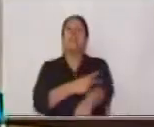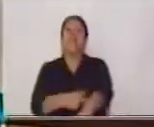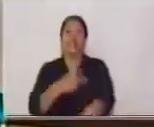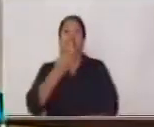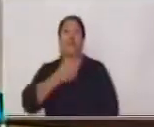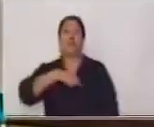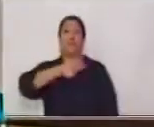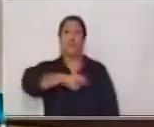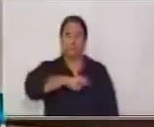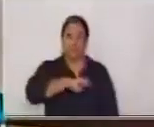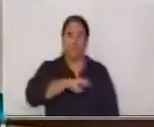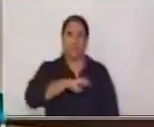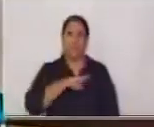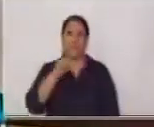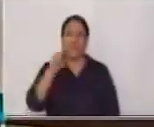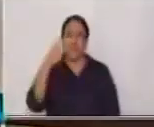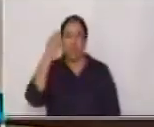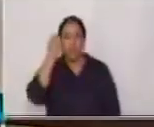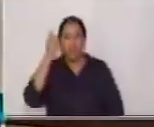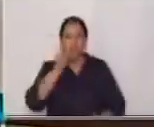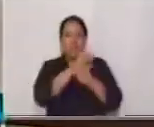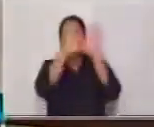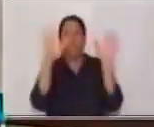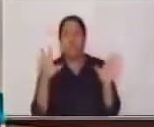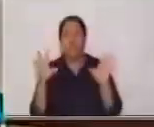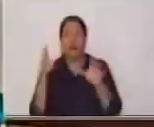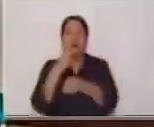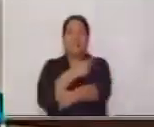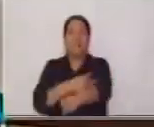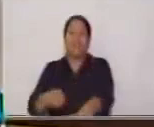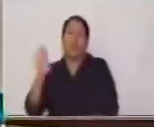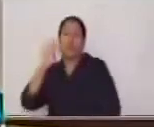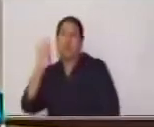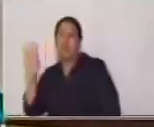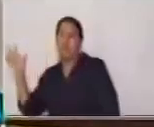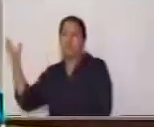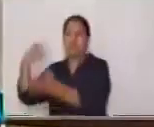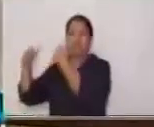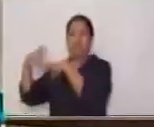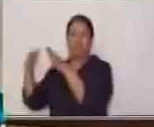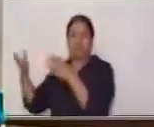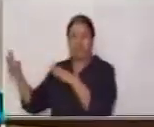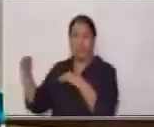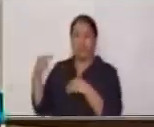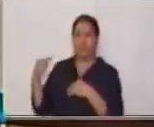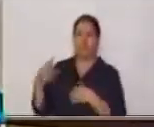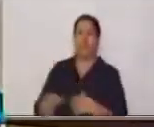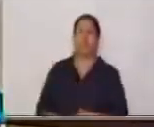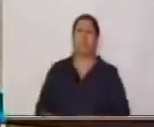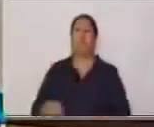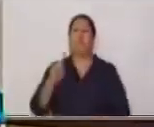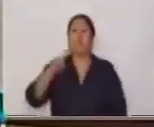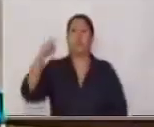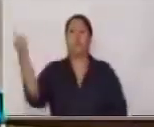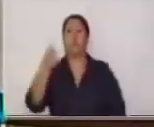personales y a interpretar narraciones que escuchamos. Es importante que compartas todo lo que aprendimos